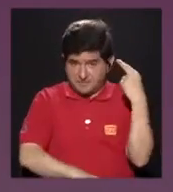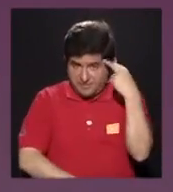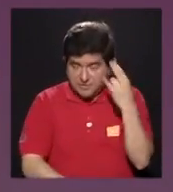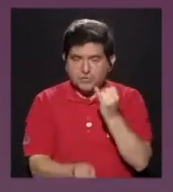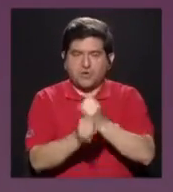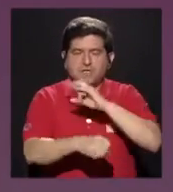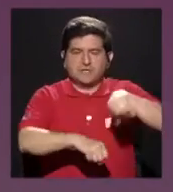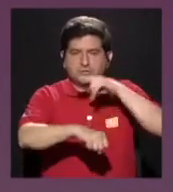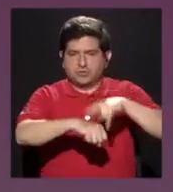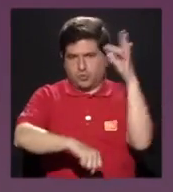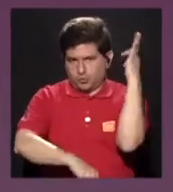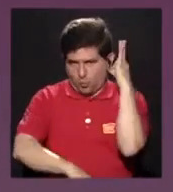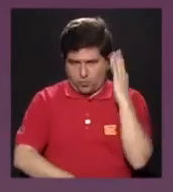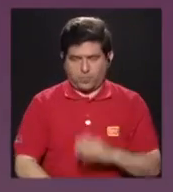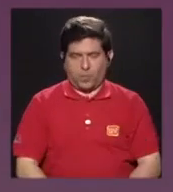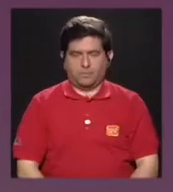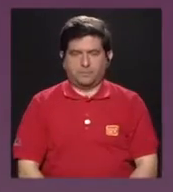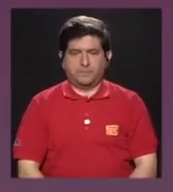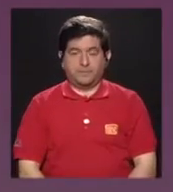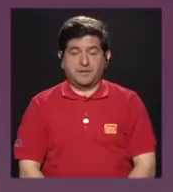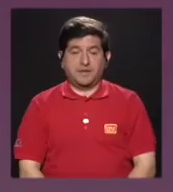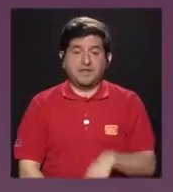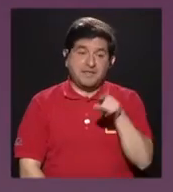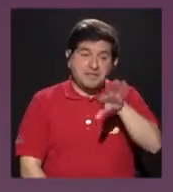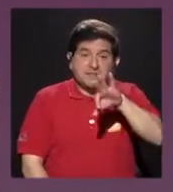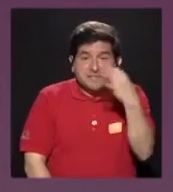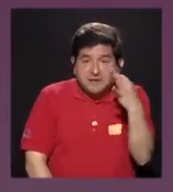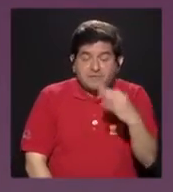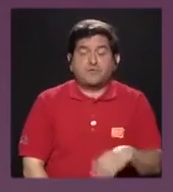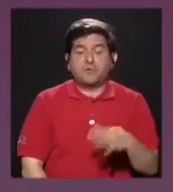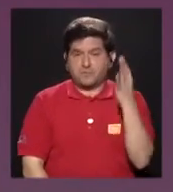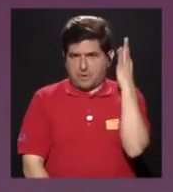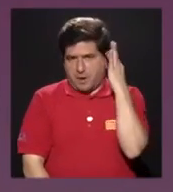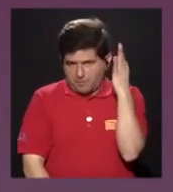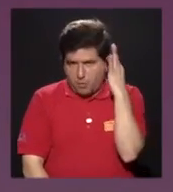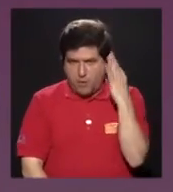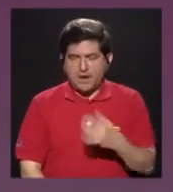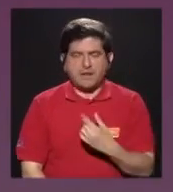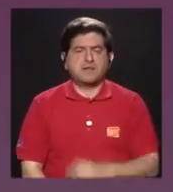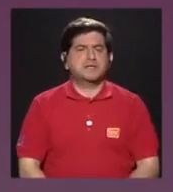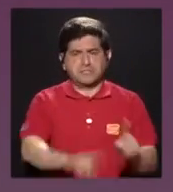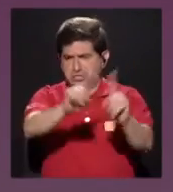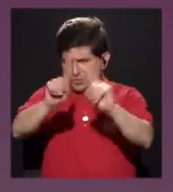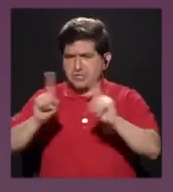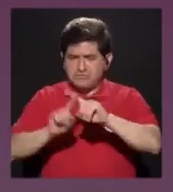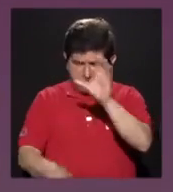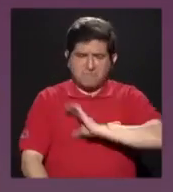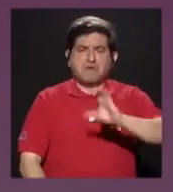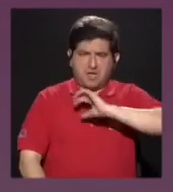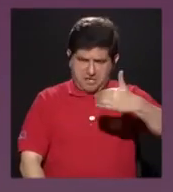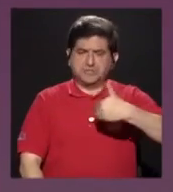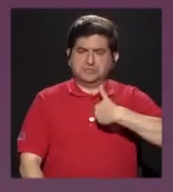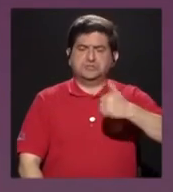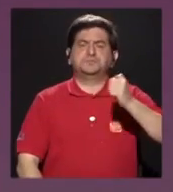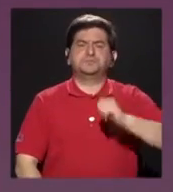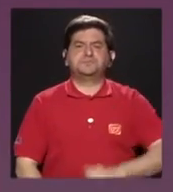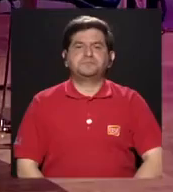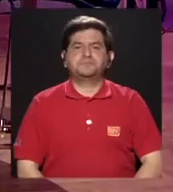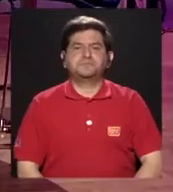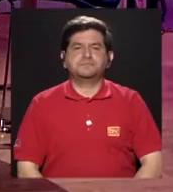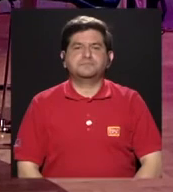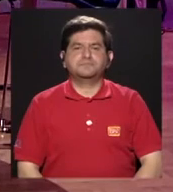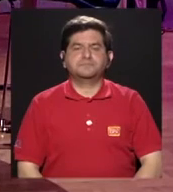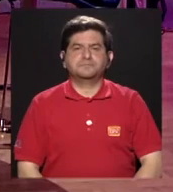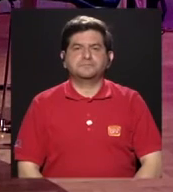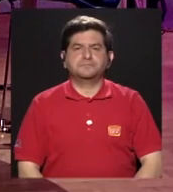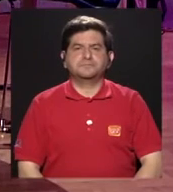de las mujeres y así en plural verdad porque las mujeres somos diversas también y en ese sentido